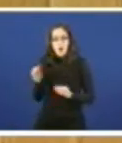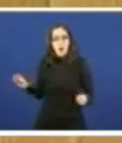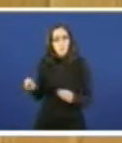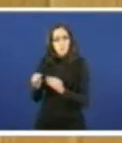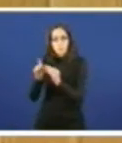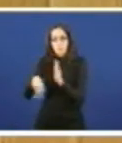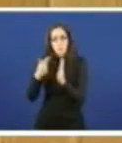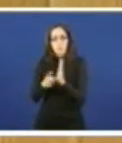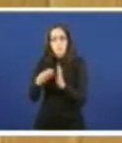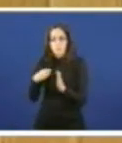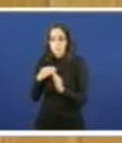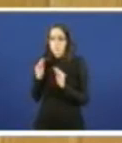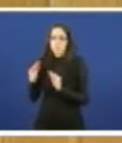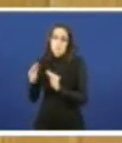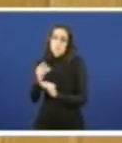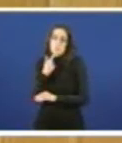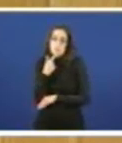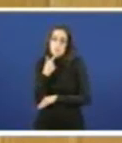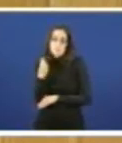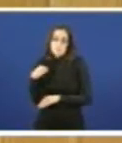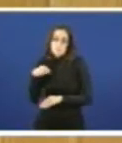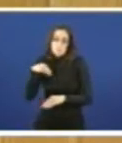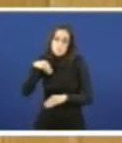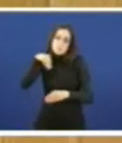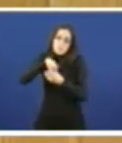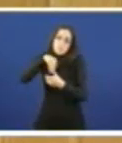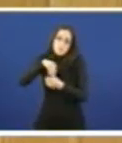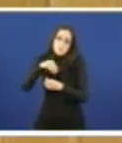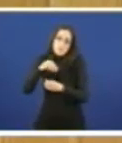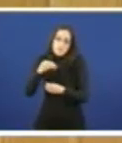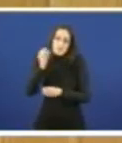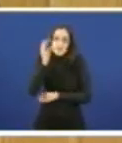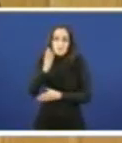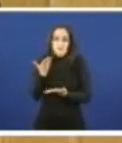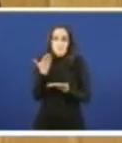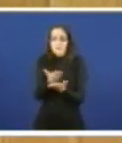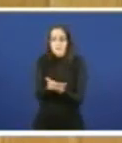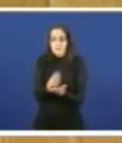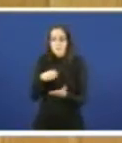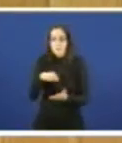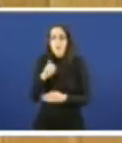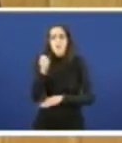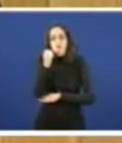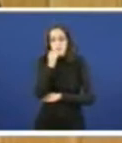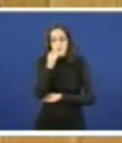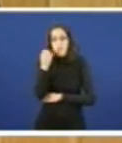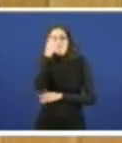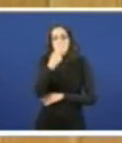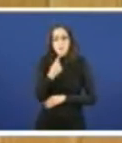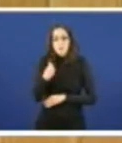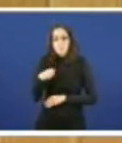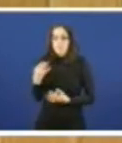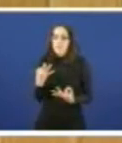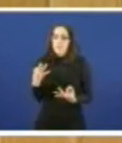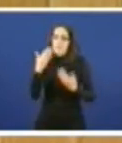acordo co seu propósito, co que latexa na súa iniciativa de que a figura de Rosalía sea conmemorada